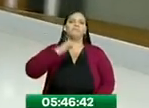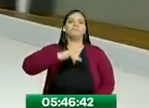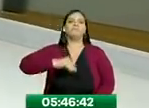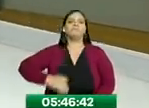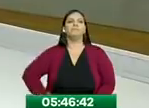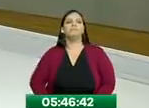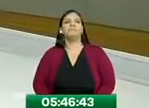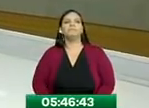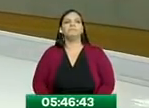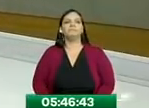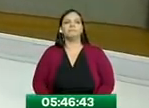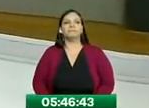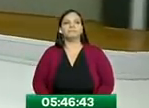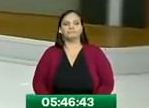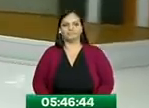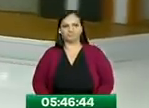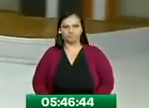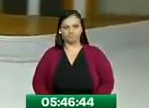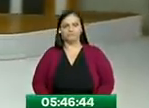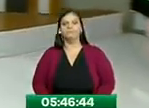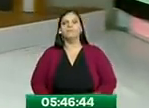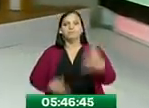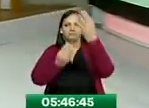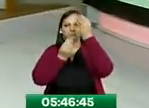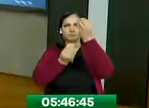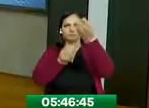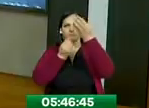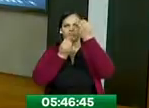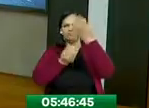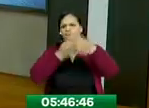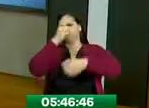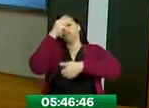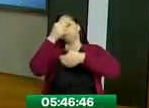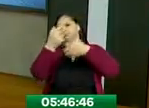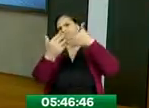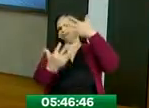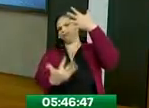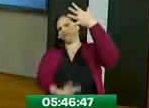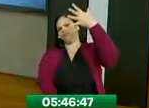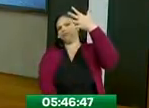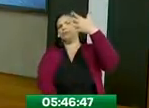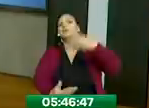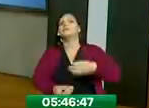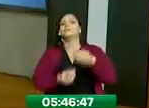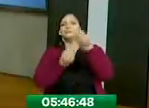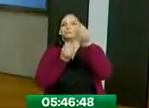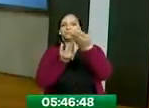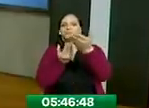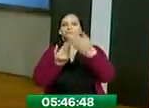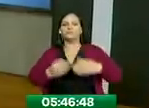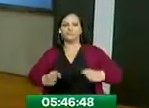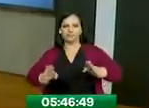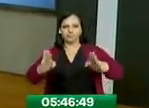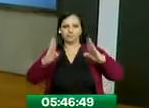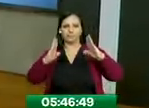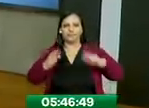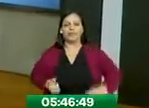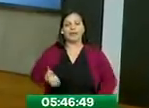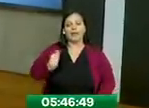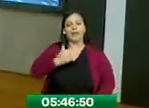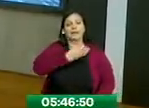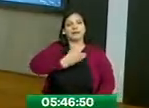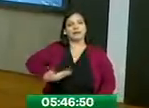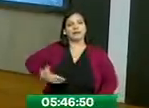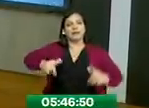oportunidad vamos a entregar desde a todos ustedes mucha, pero mucha información como esta. Atención, el presidente Lenín